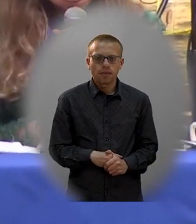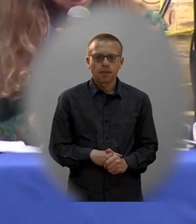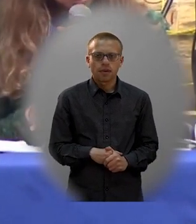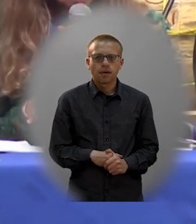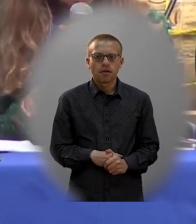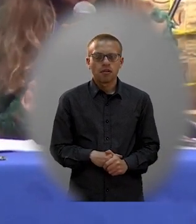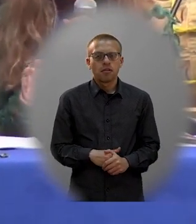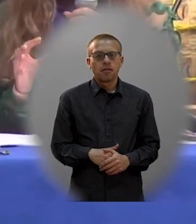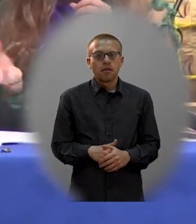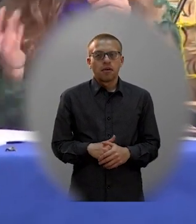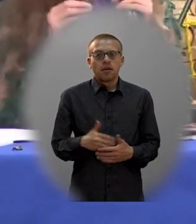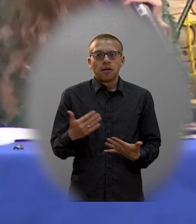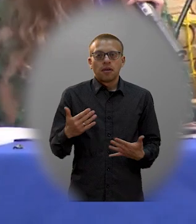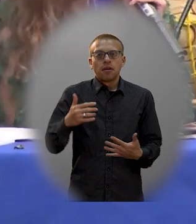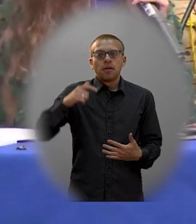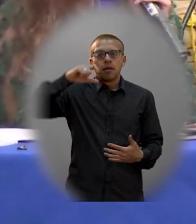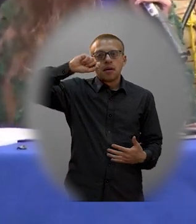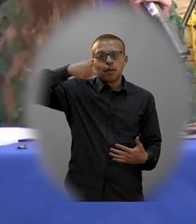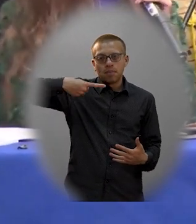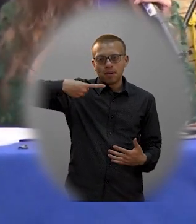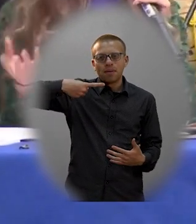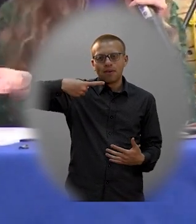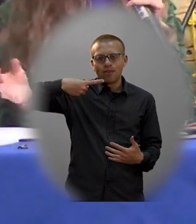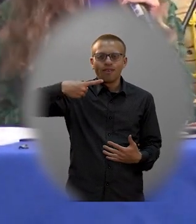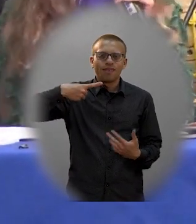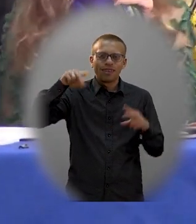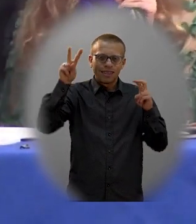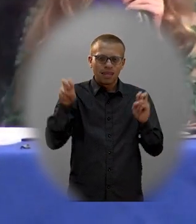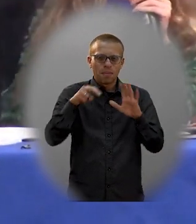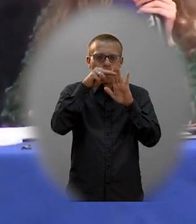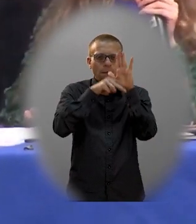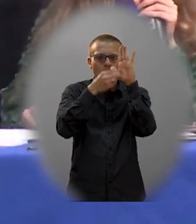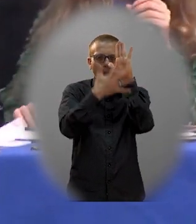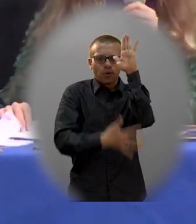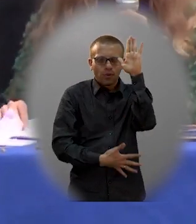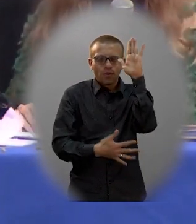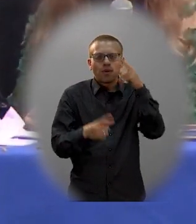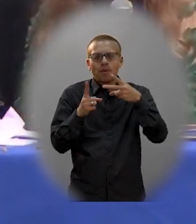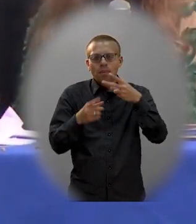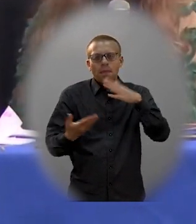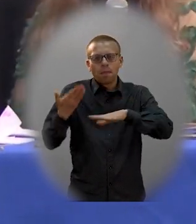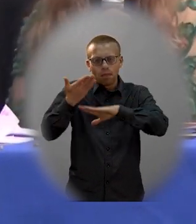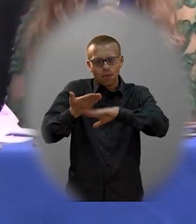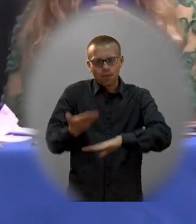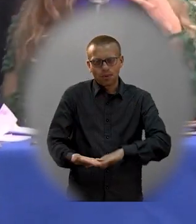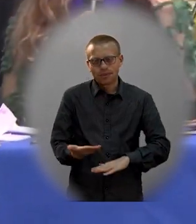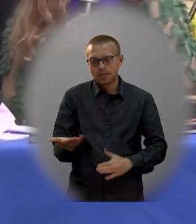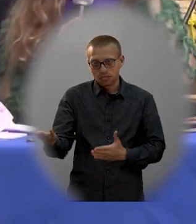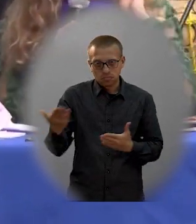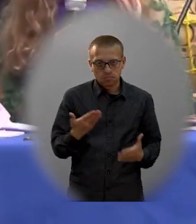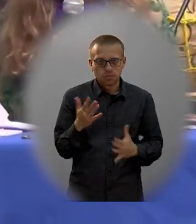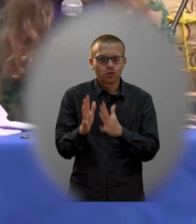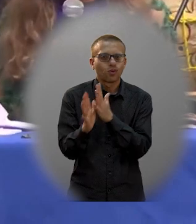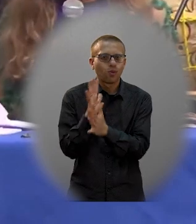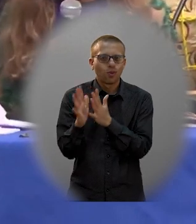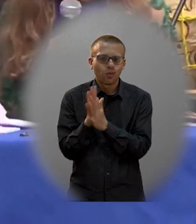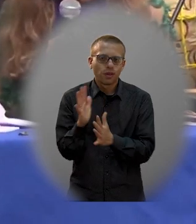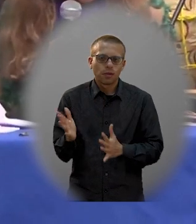vamos a decir primero como los comentarios del protocolo y luego las propuestas adicionales que tenemos.